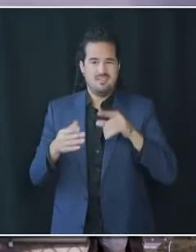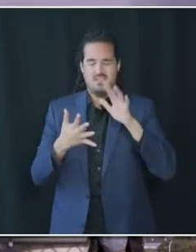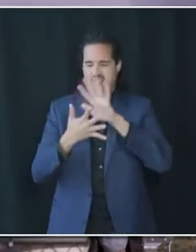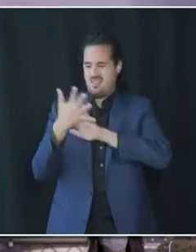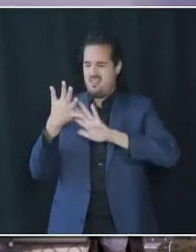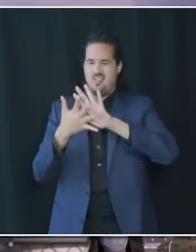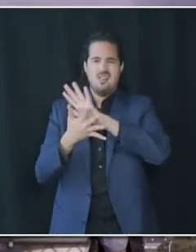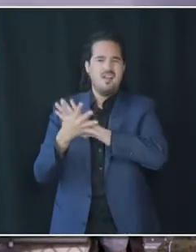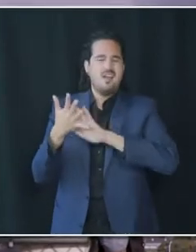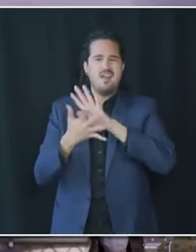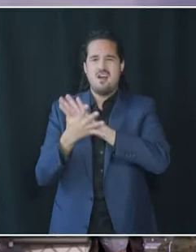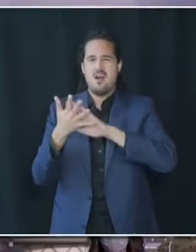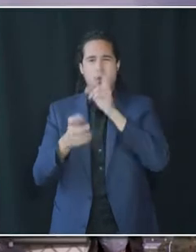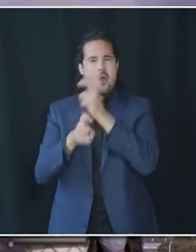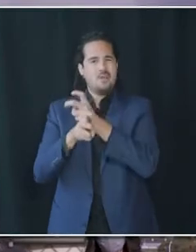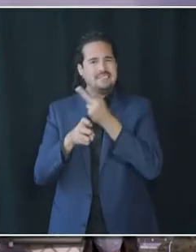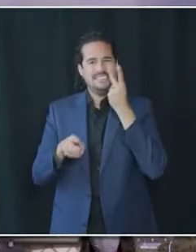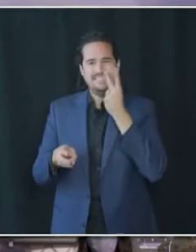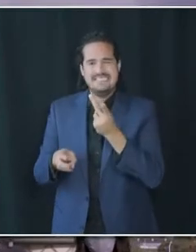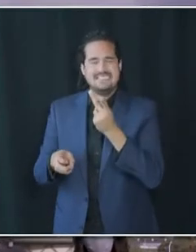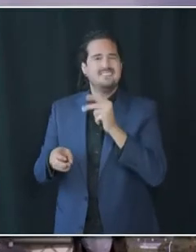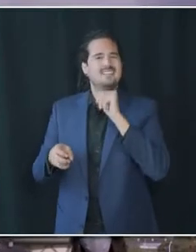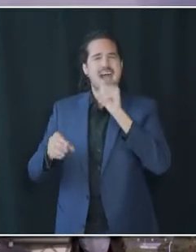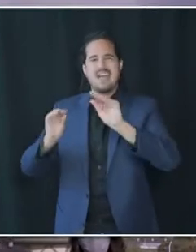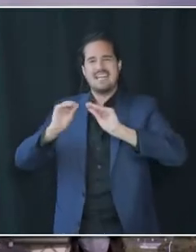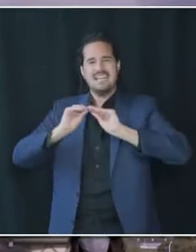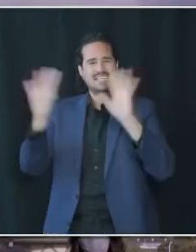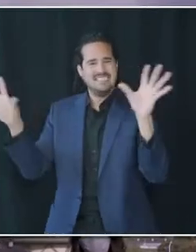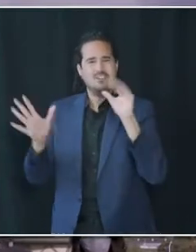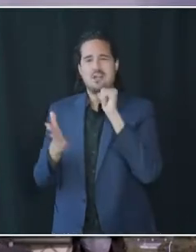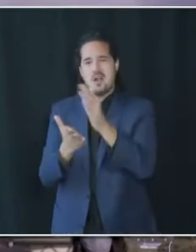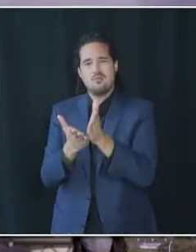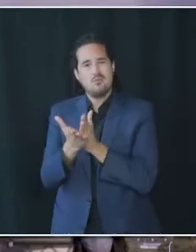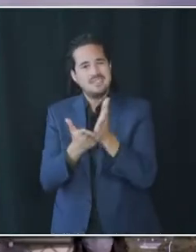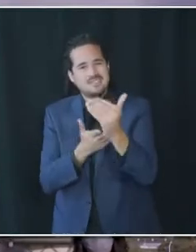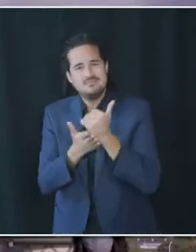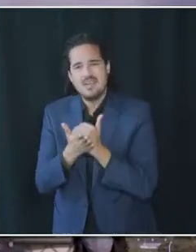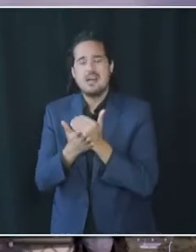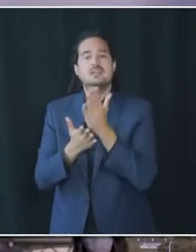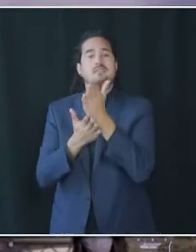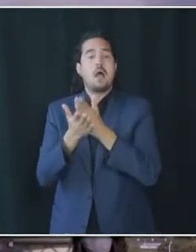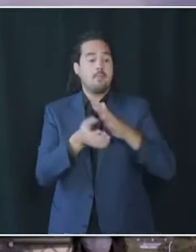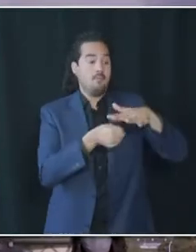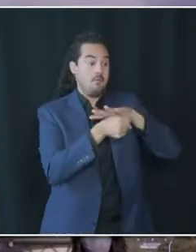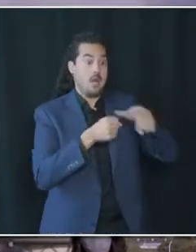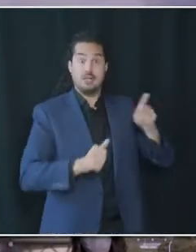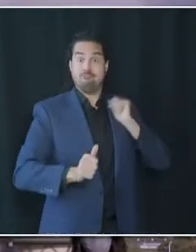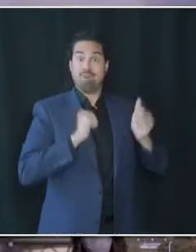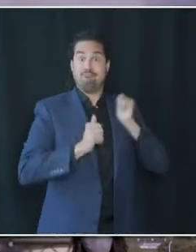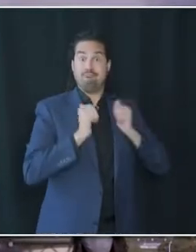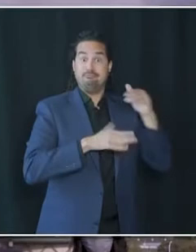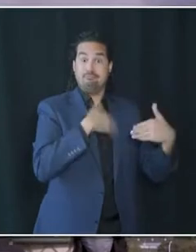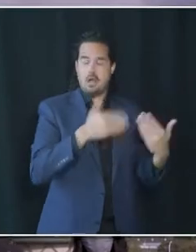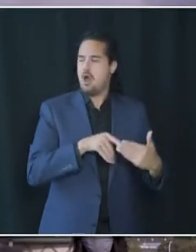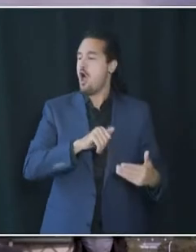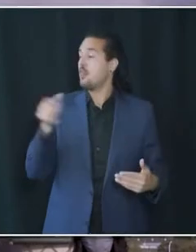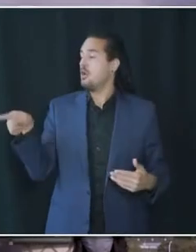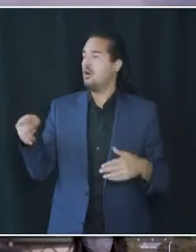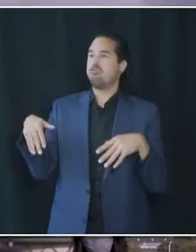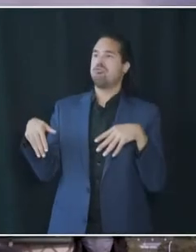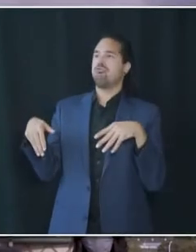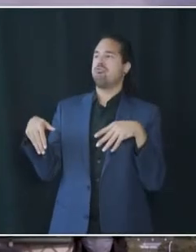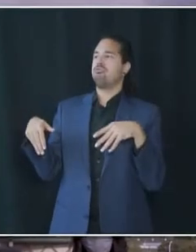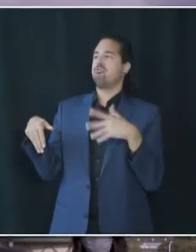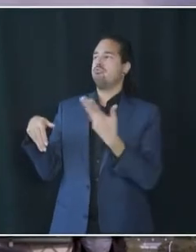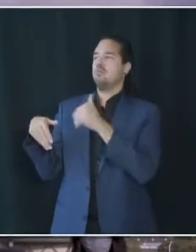javier no había la transparencia que esperábamos y había ciertos condados que estaban destacándose más que otros que